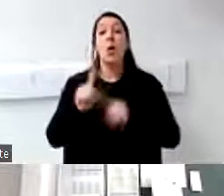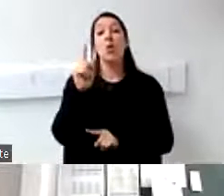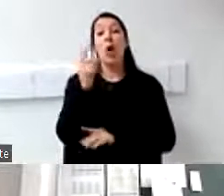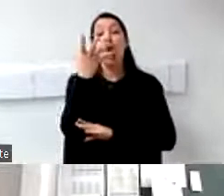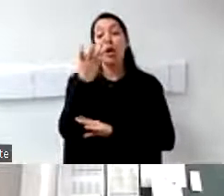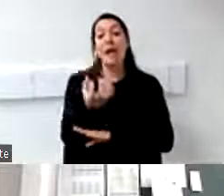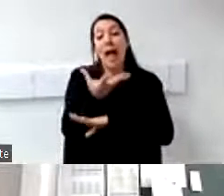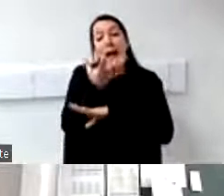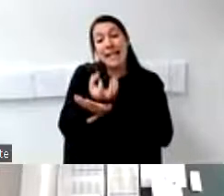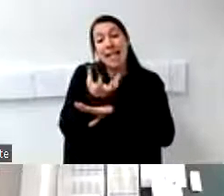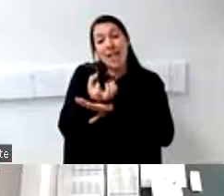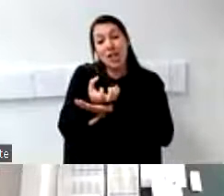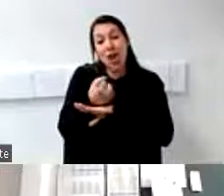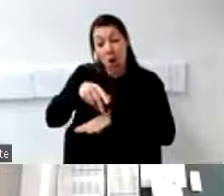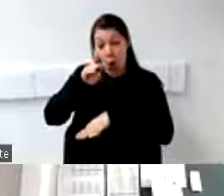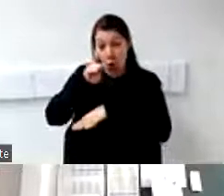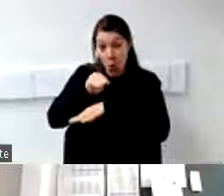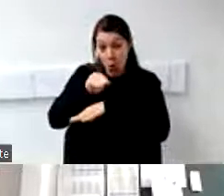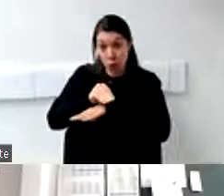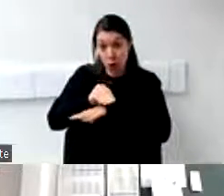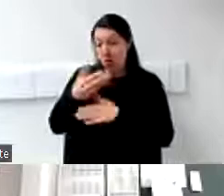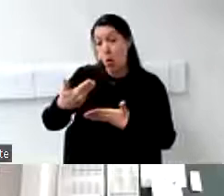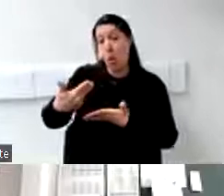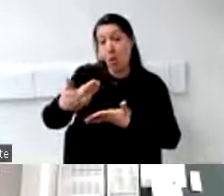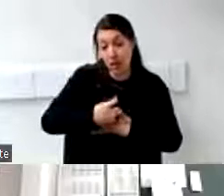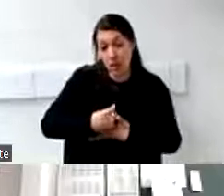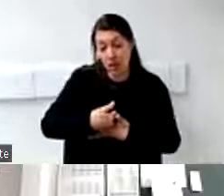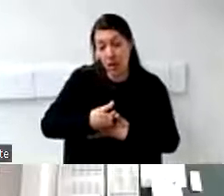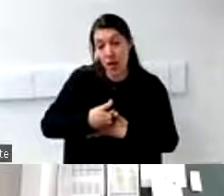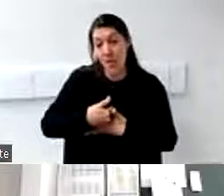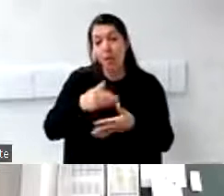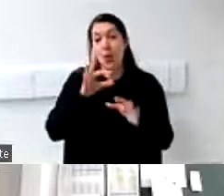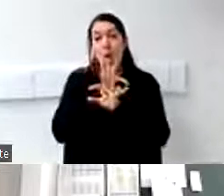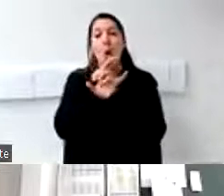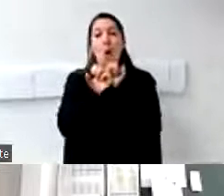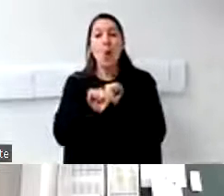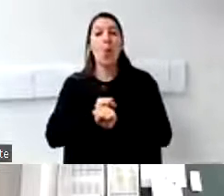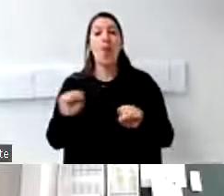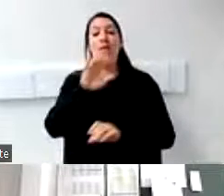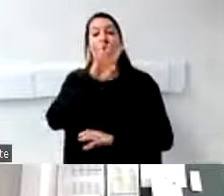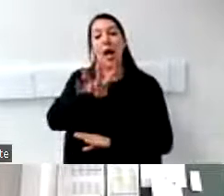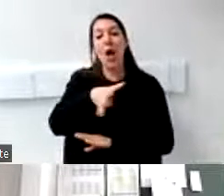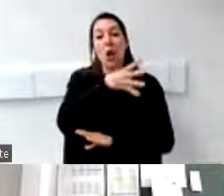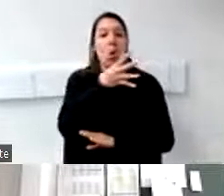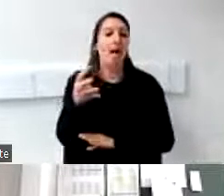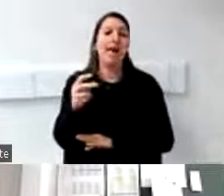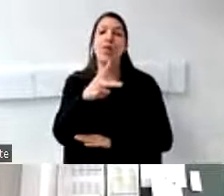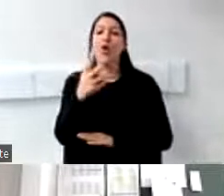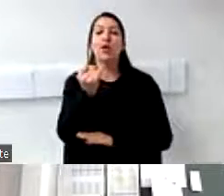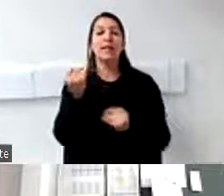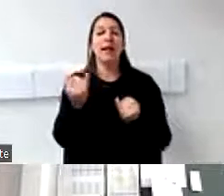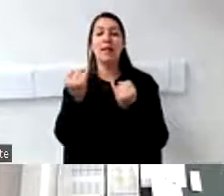curso, la pide o expresamente o le va a llegar, o la pueden bajar de la página web, en 2 o 3 días va a estar